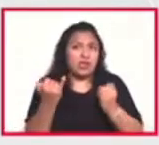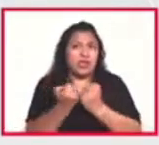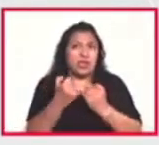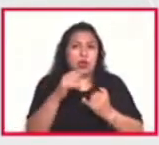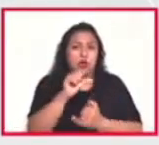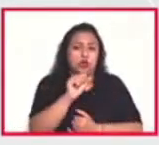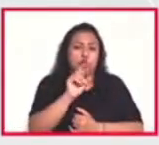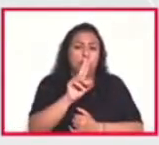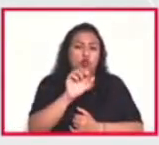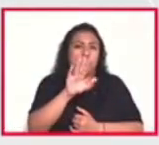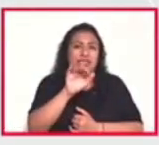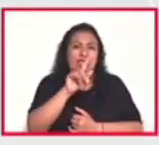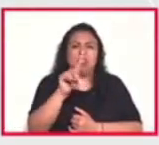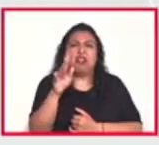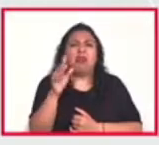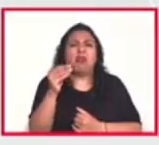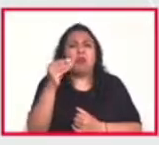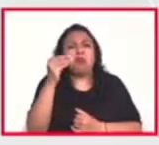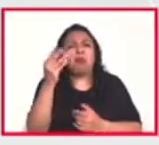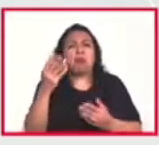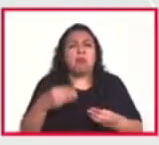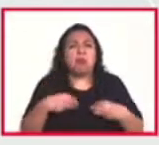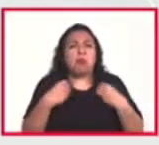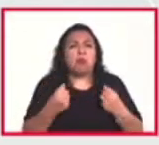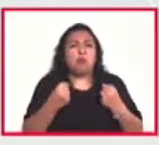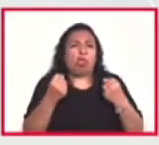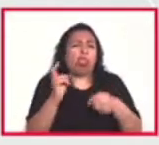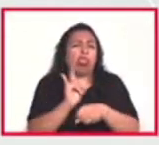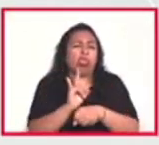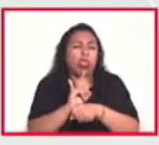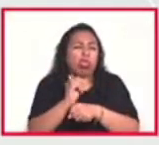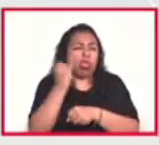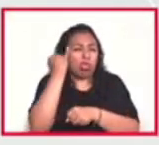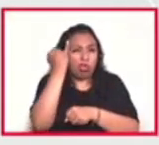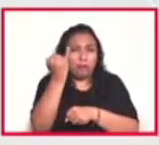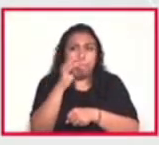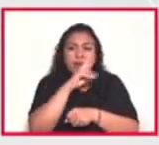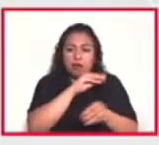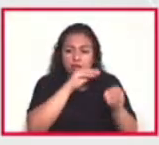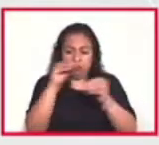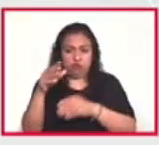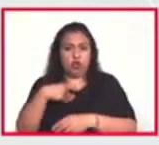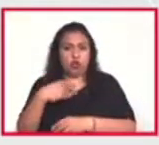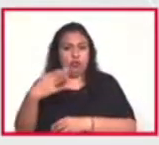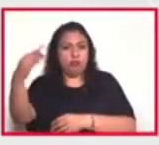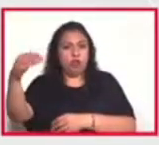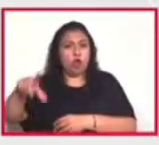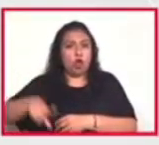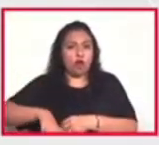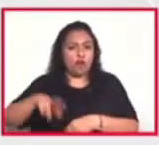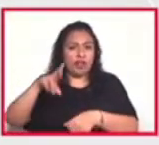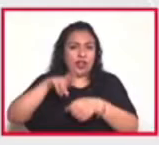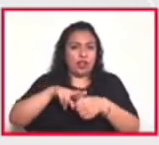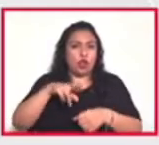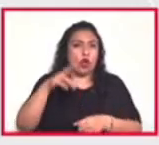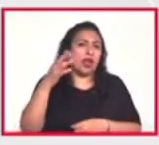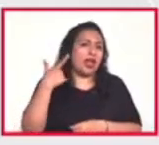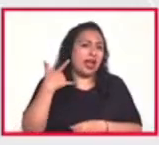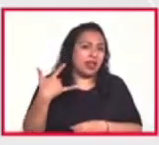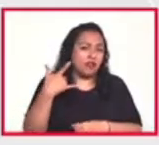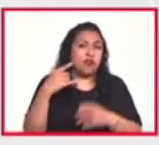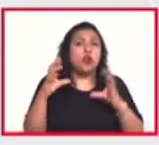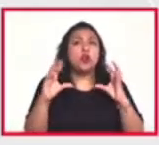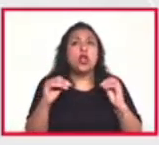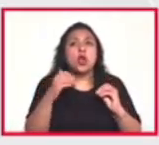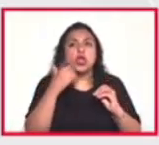Schwarzenegger prefirió dejar de vivir la ficción del poder para encauzar su posible elección como gobernador de California, o incluso pretendió